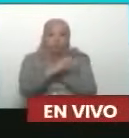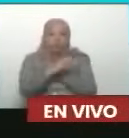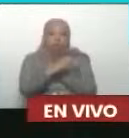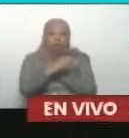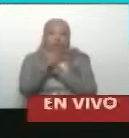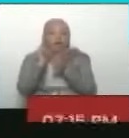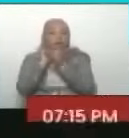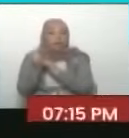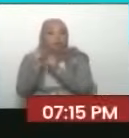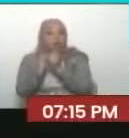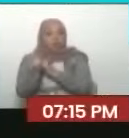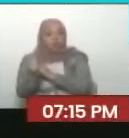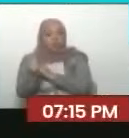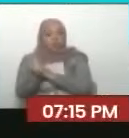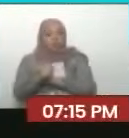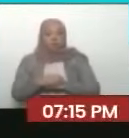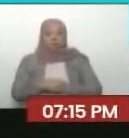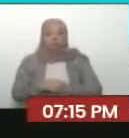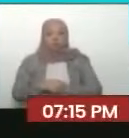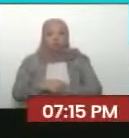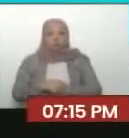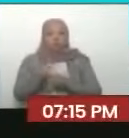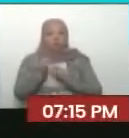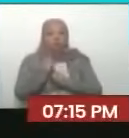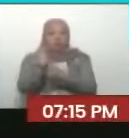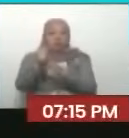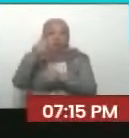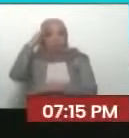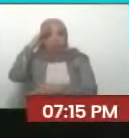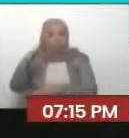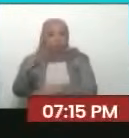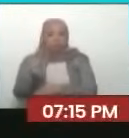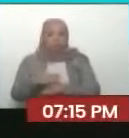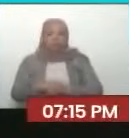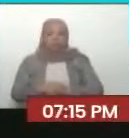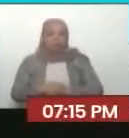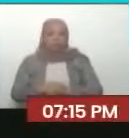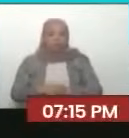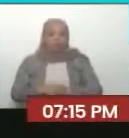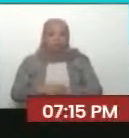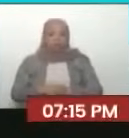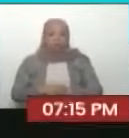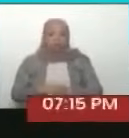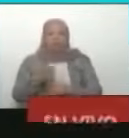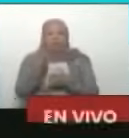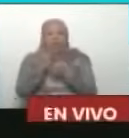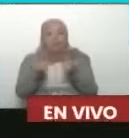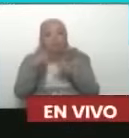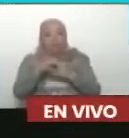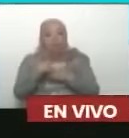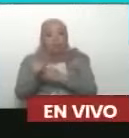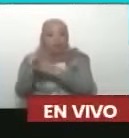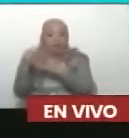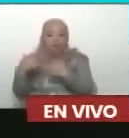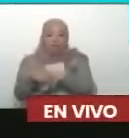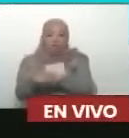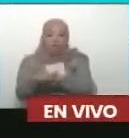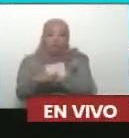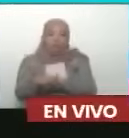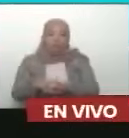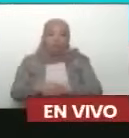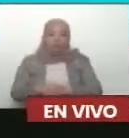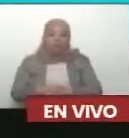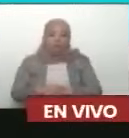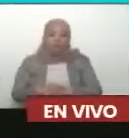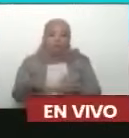liderazgo deportivo, para el liderazgo militar, para el liderazgo integral.